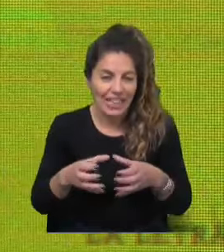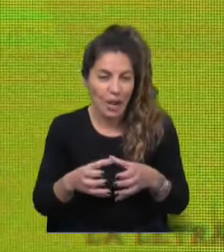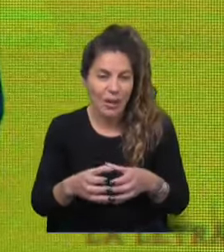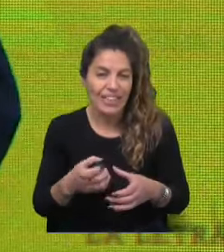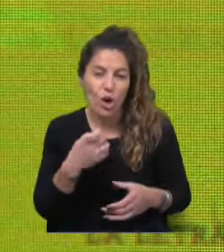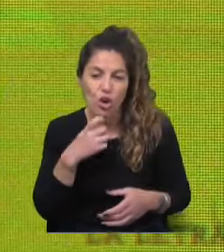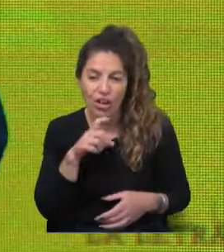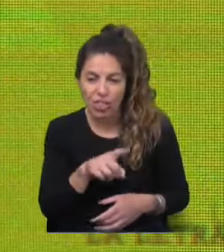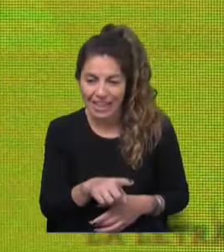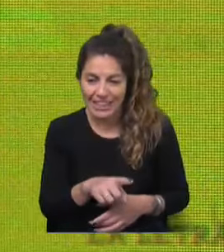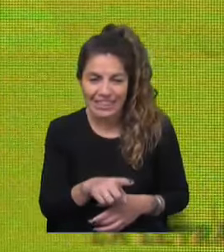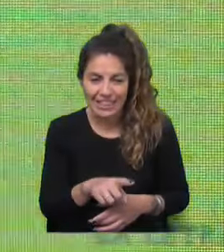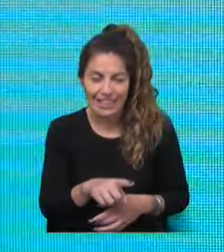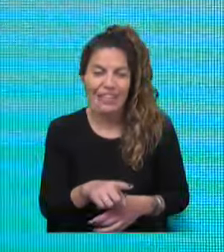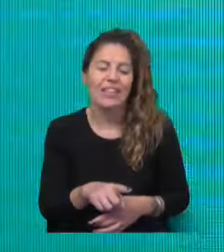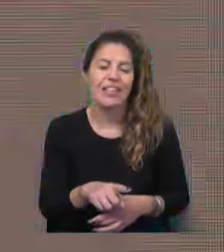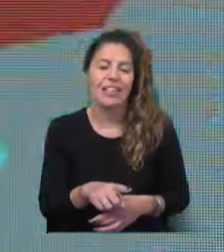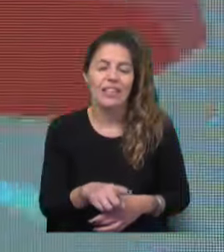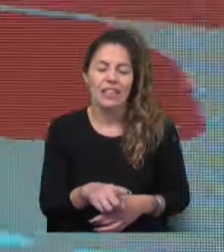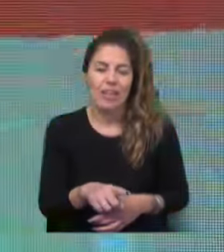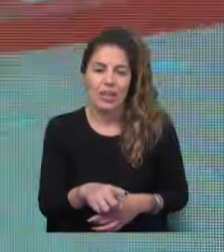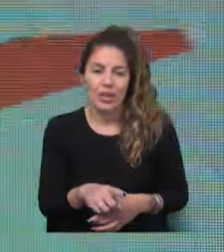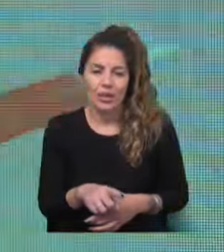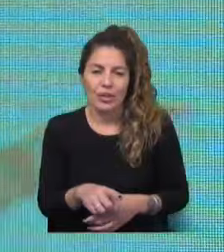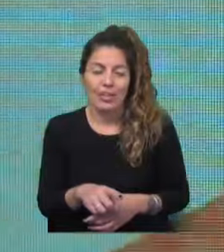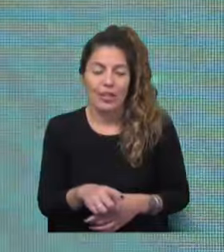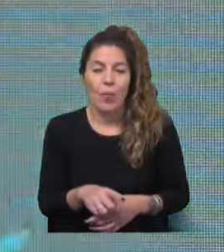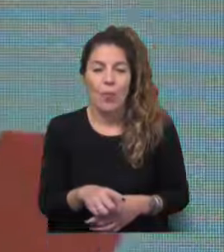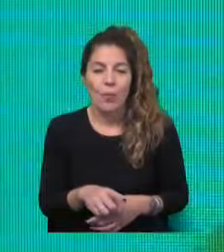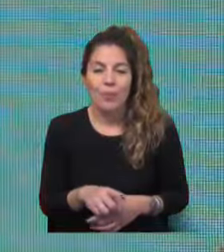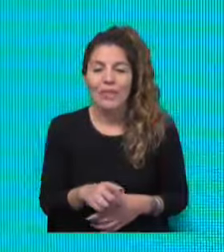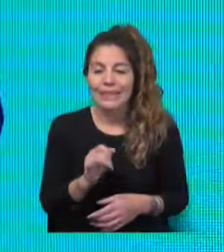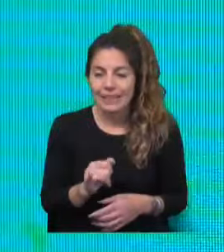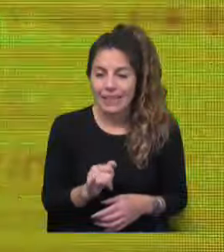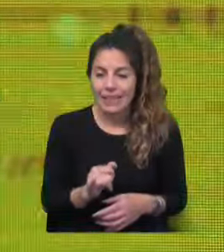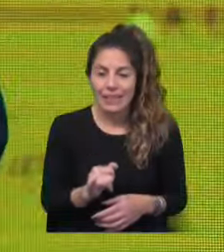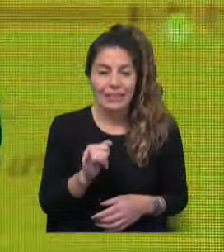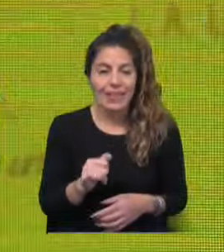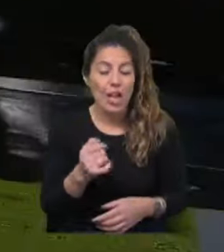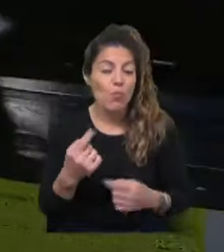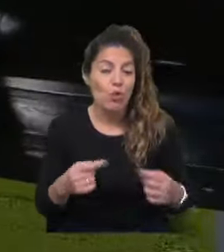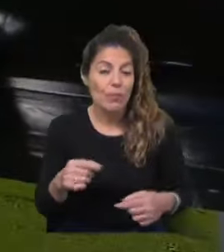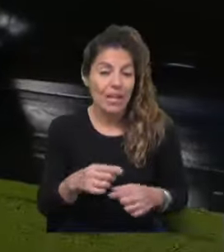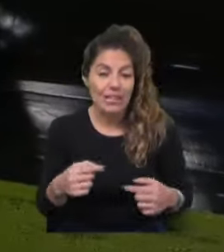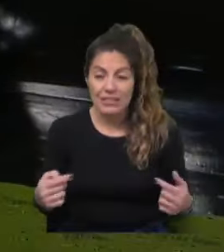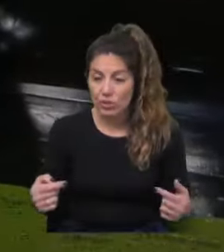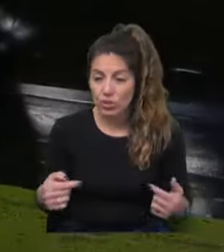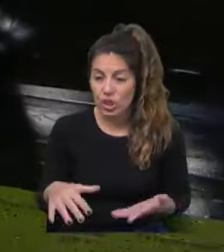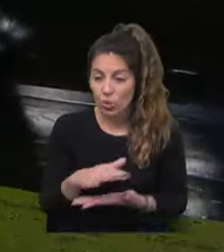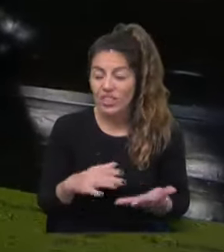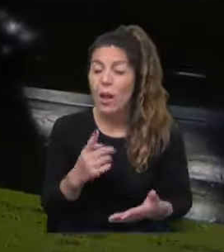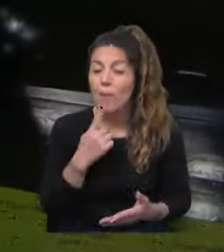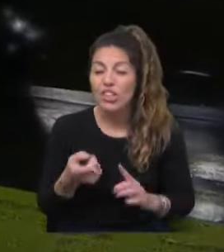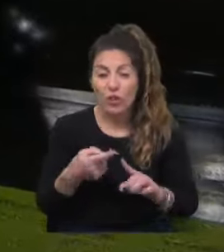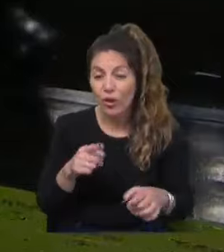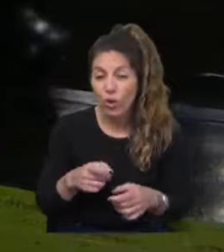que es como una especie de PRI de Paraguay, y que tiene múltiples casos de políticos que están